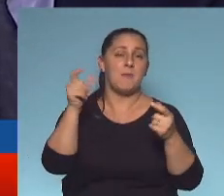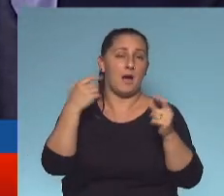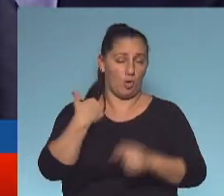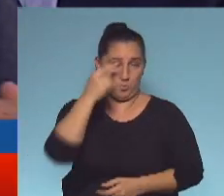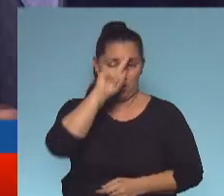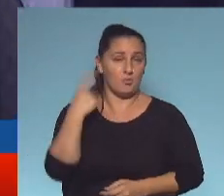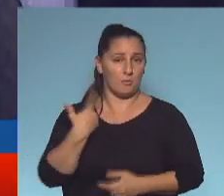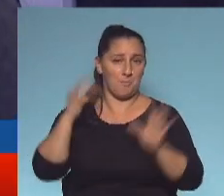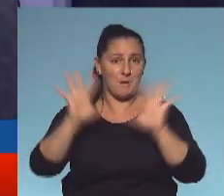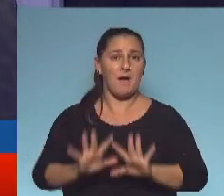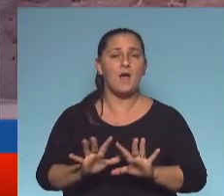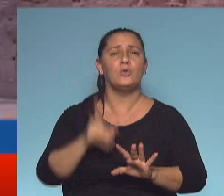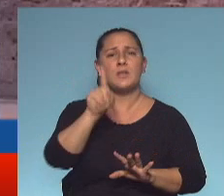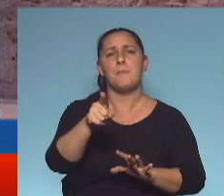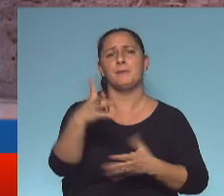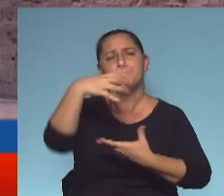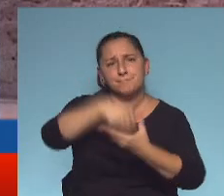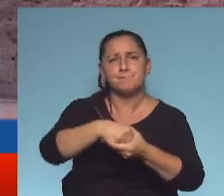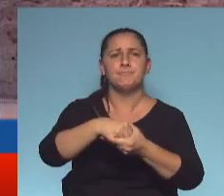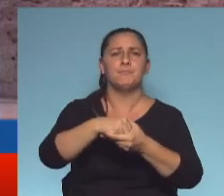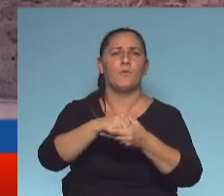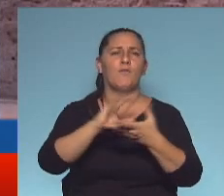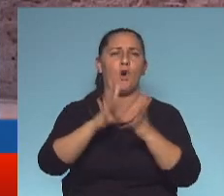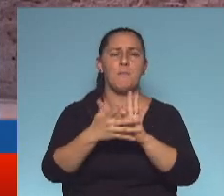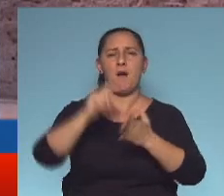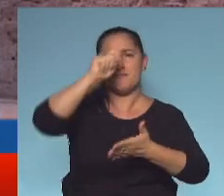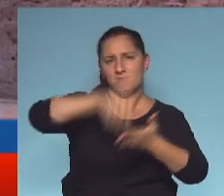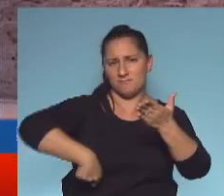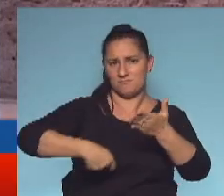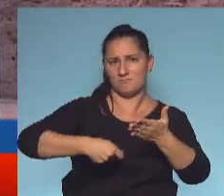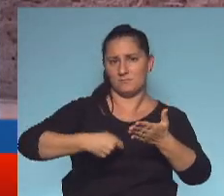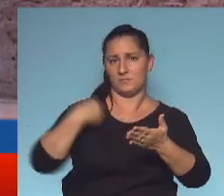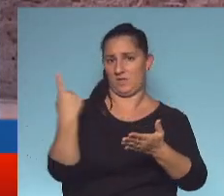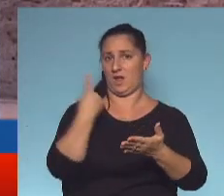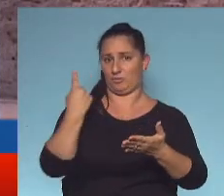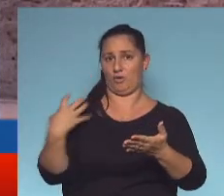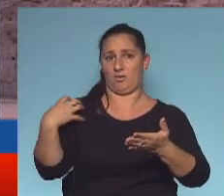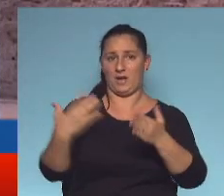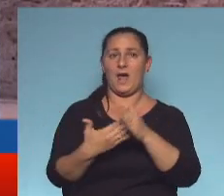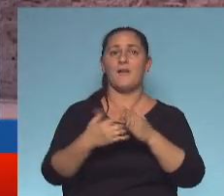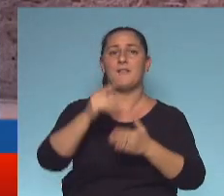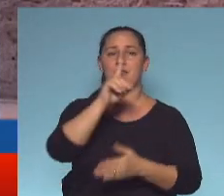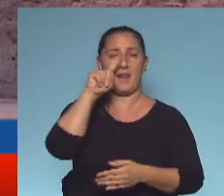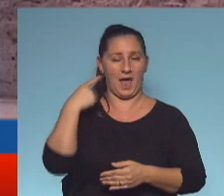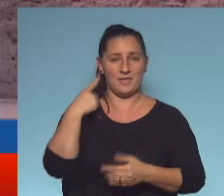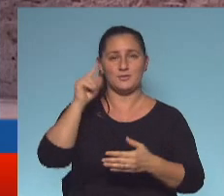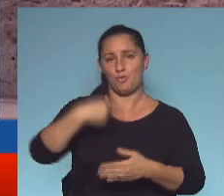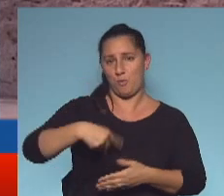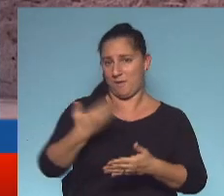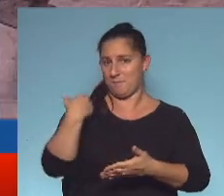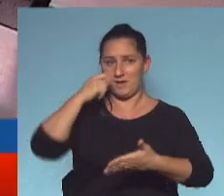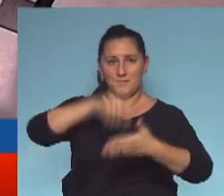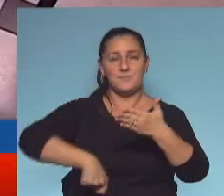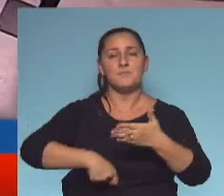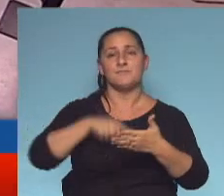enfrentando, forman parte de un memorándum que firmó nuestro director general con el presidente Fernández en noviembre. Por lo tanto,